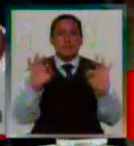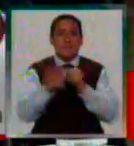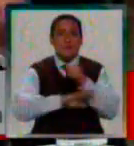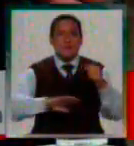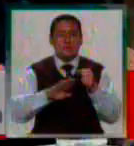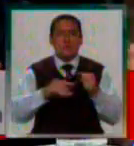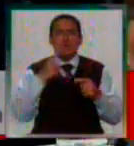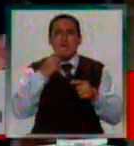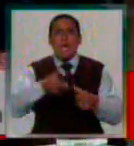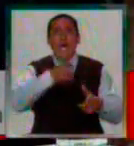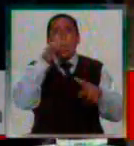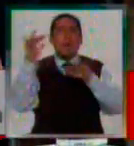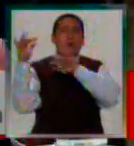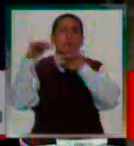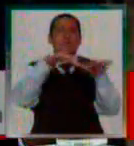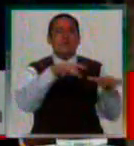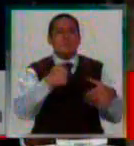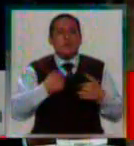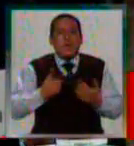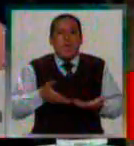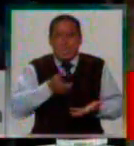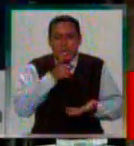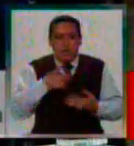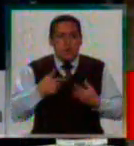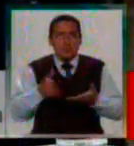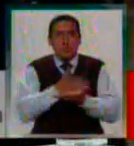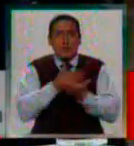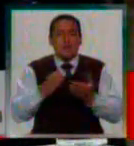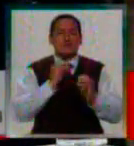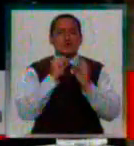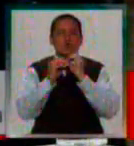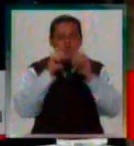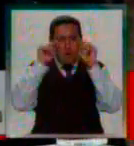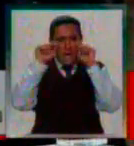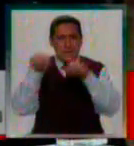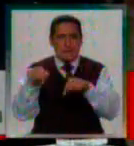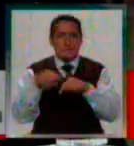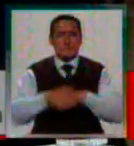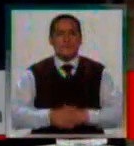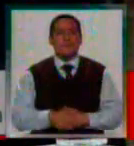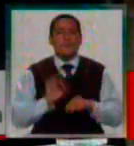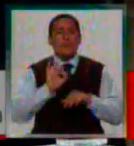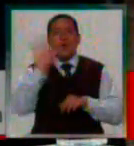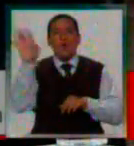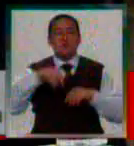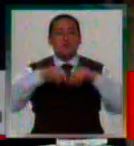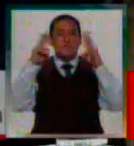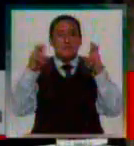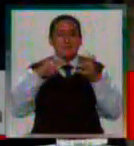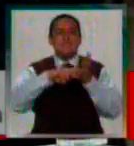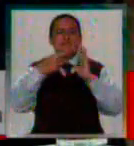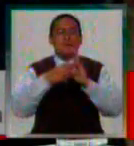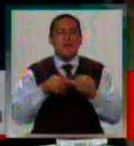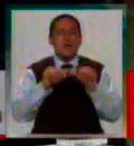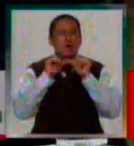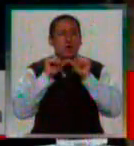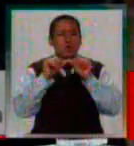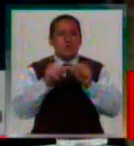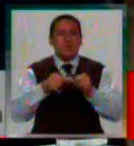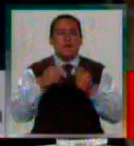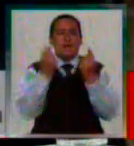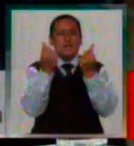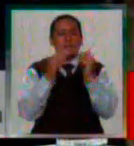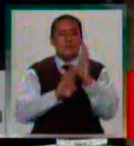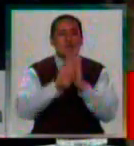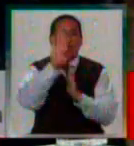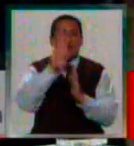dice Bueno se llevan el agua para allá pero yo no tengo agua resolvamos el problema í El otro tema también es mantener el crecimiento económico